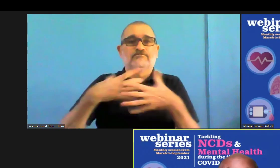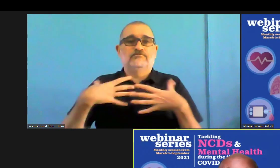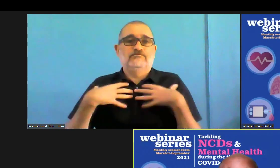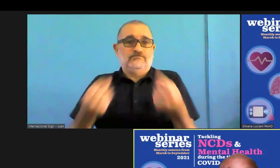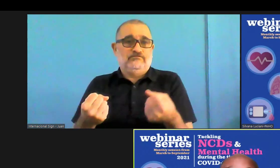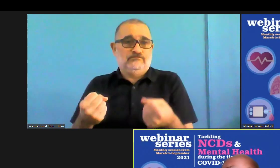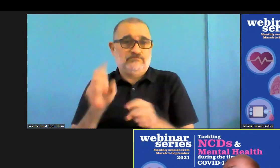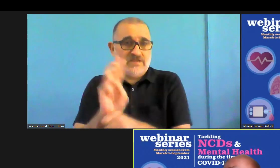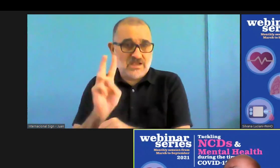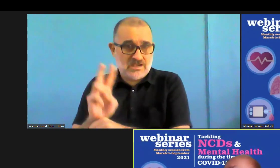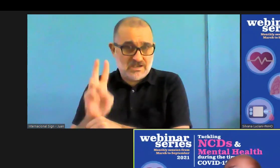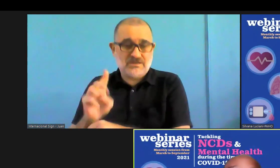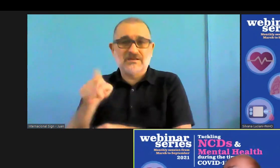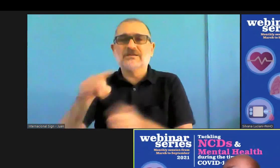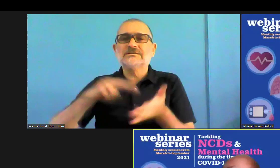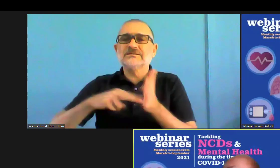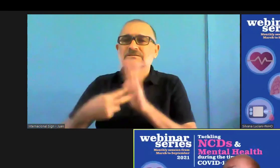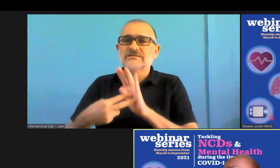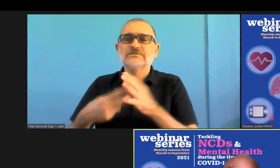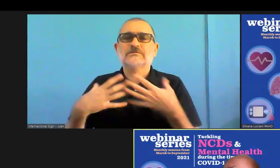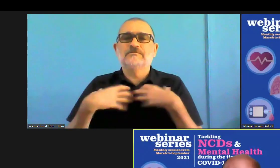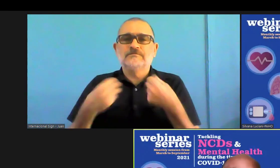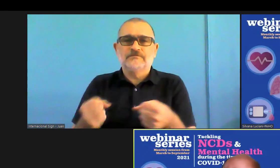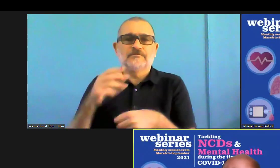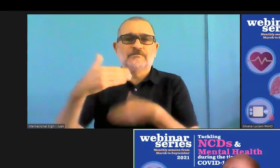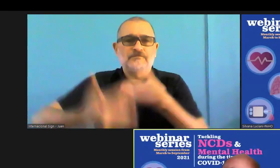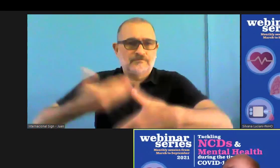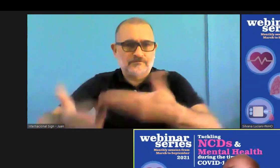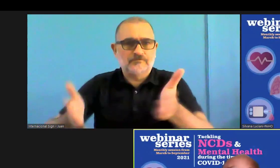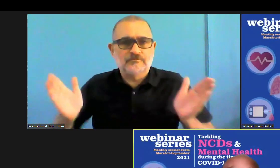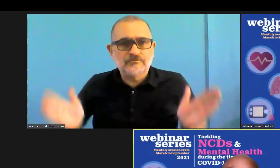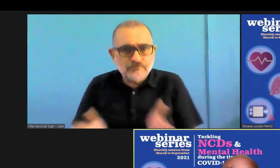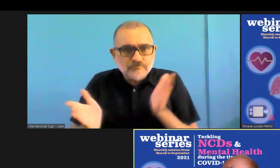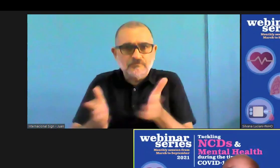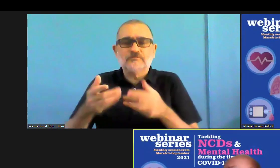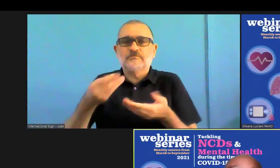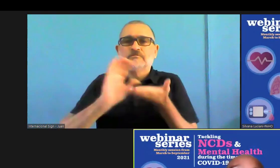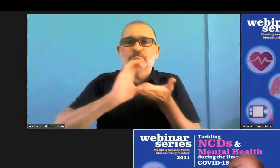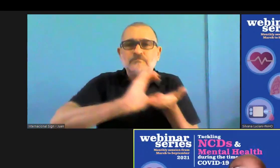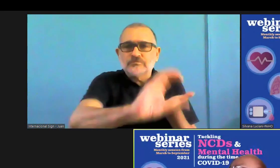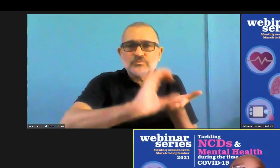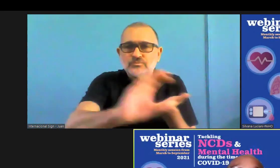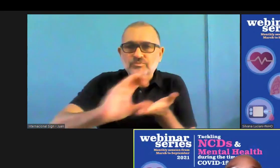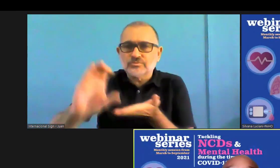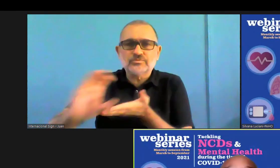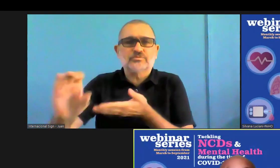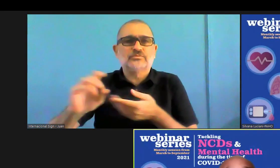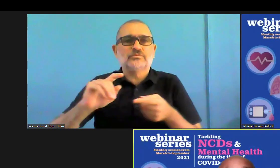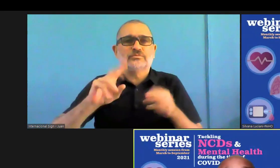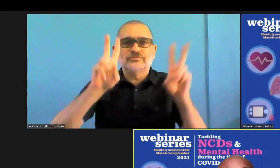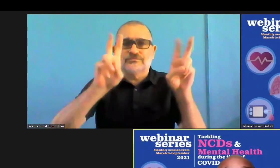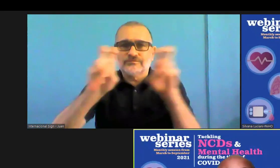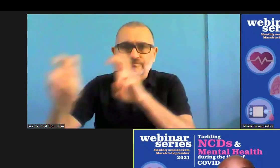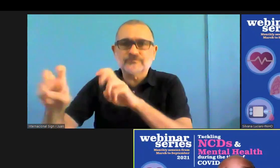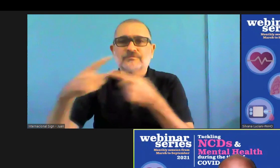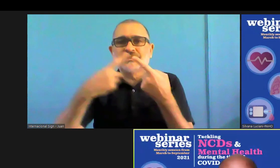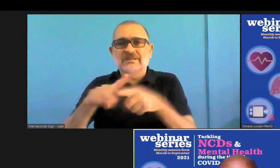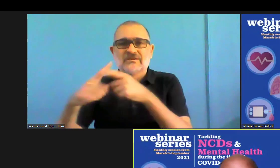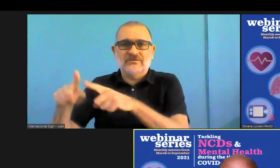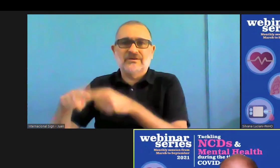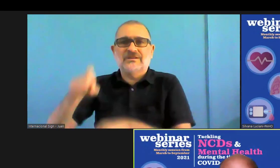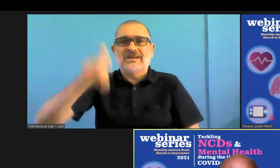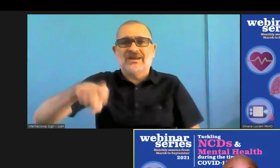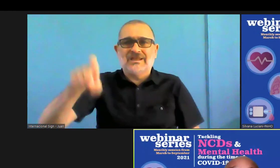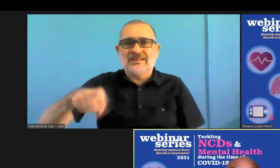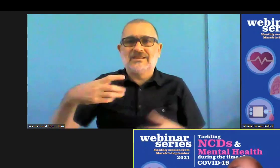efectivo, ¿cuáles son las necesidades exactas de la salud? ¿Cuáles son las prioridades del sistema sanitario? Y luego, en